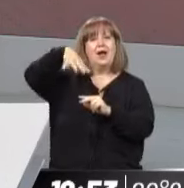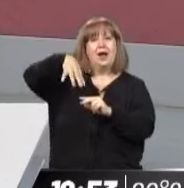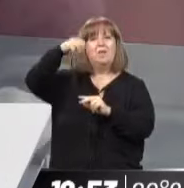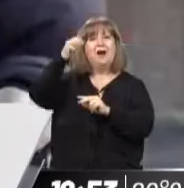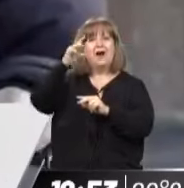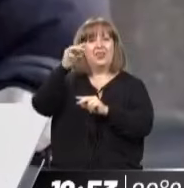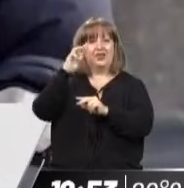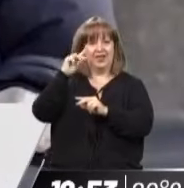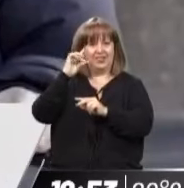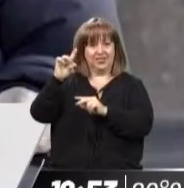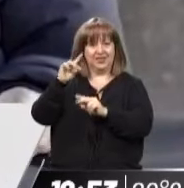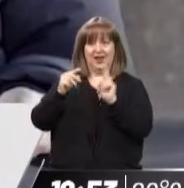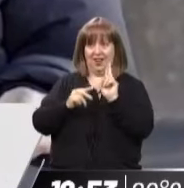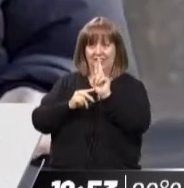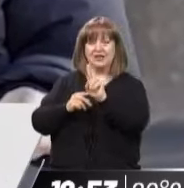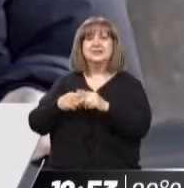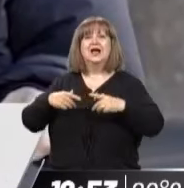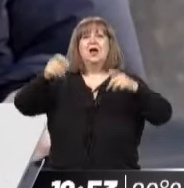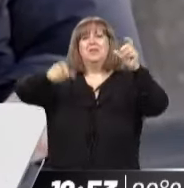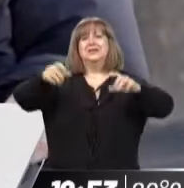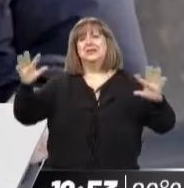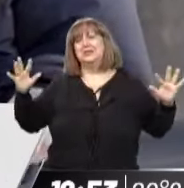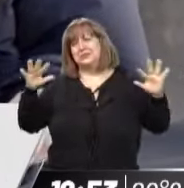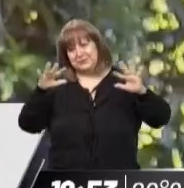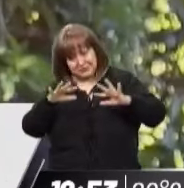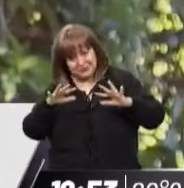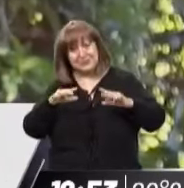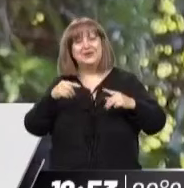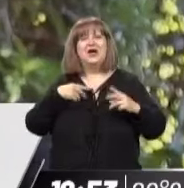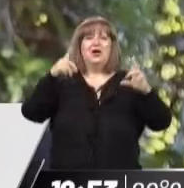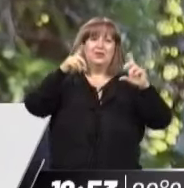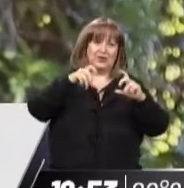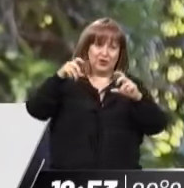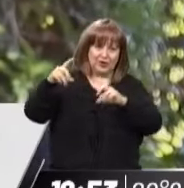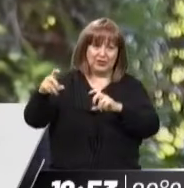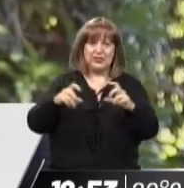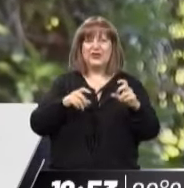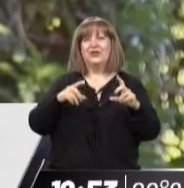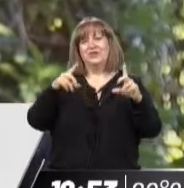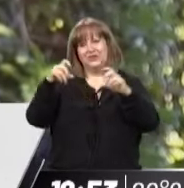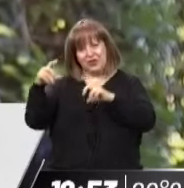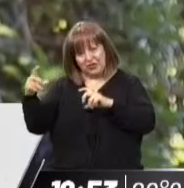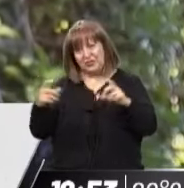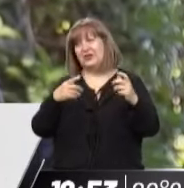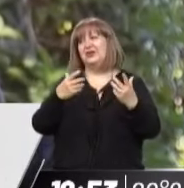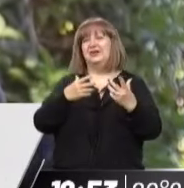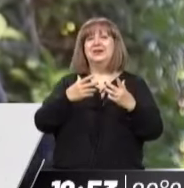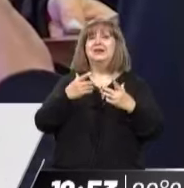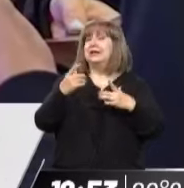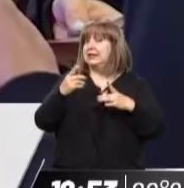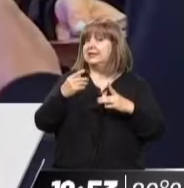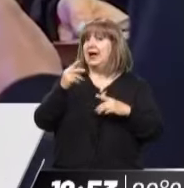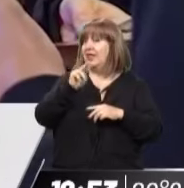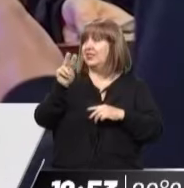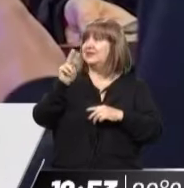los fanáticos se sacaron fotografías cuando los vieron llegar, una calurosa bienvenida le dieron. Ahí los